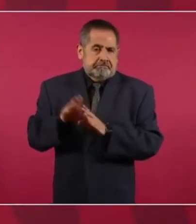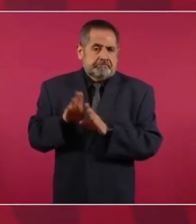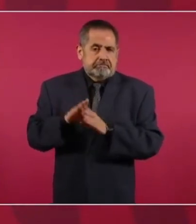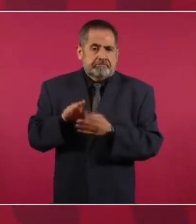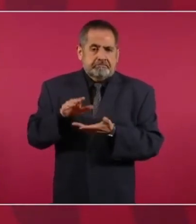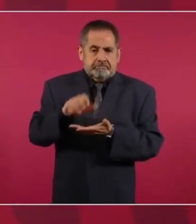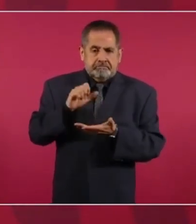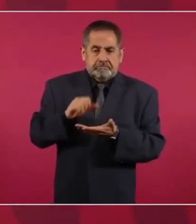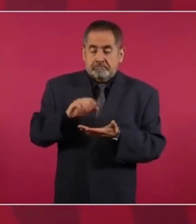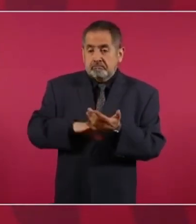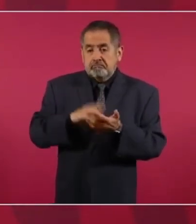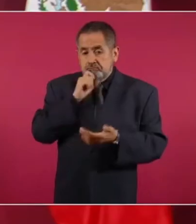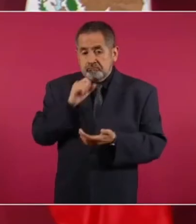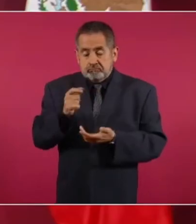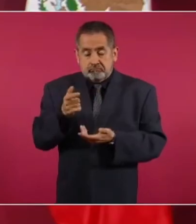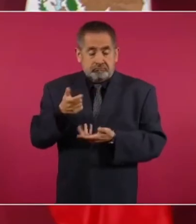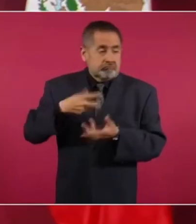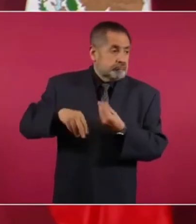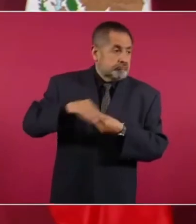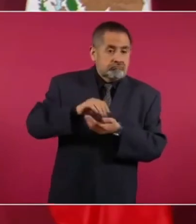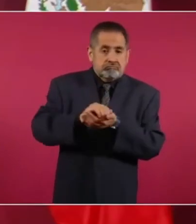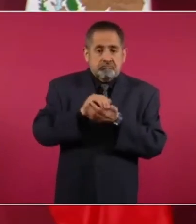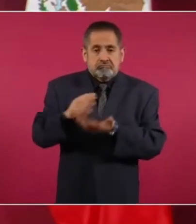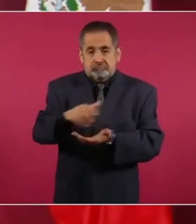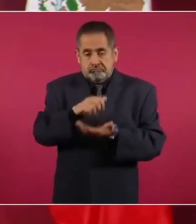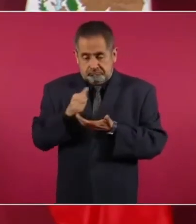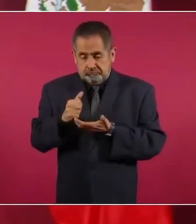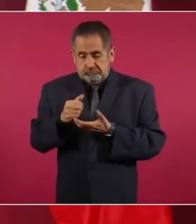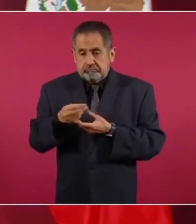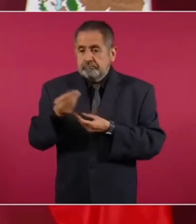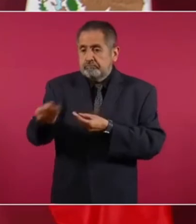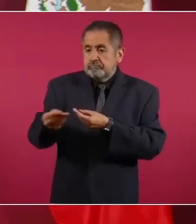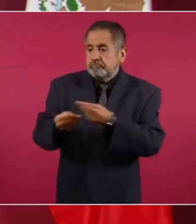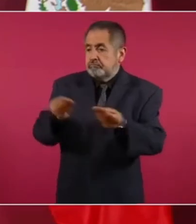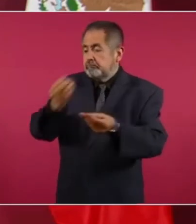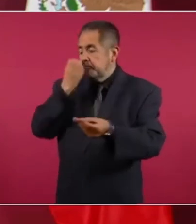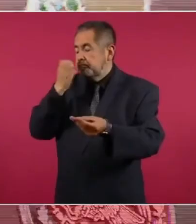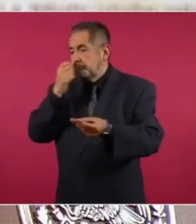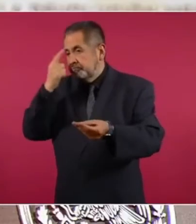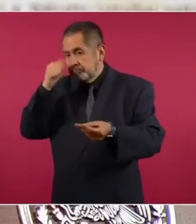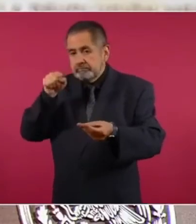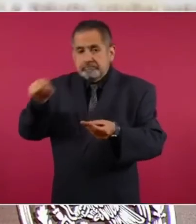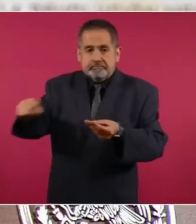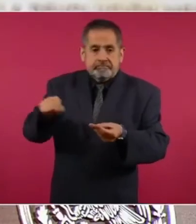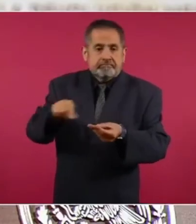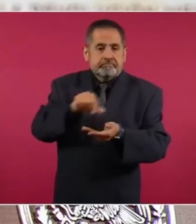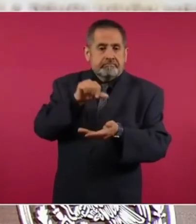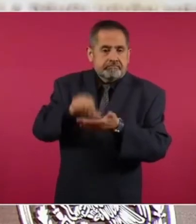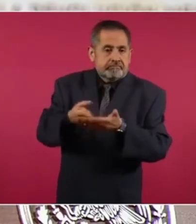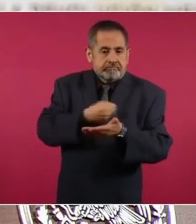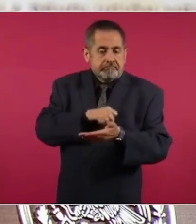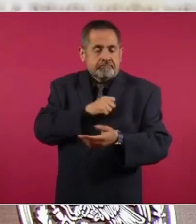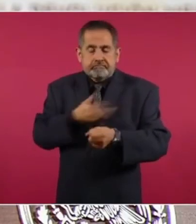pues una buena cantidad de recursos para escuelas, para centros de salud.